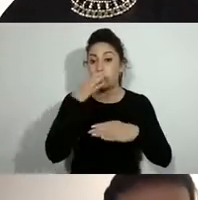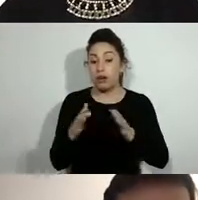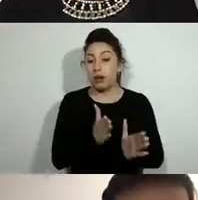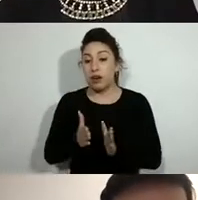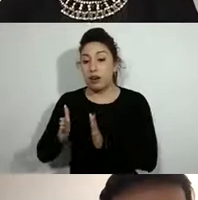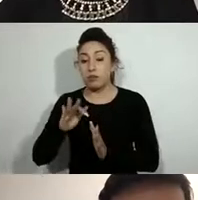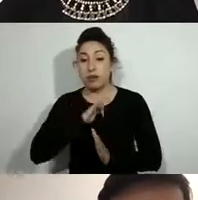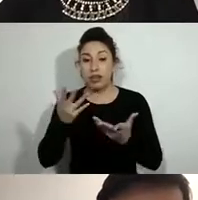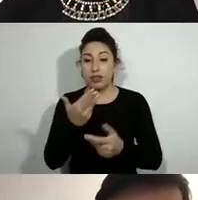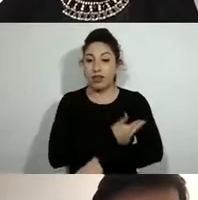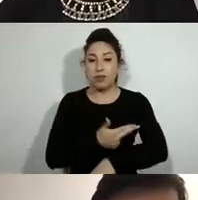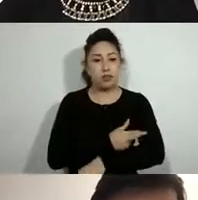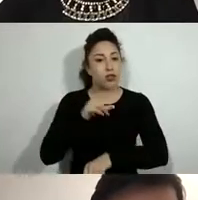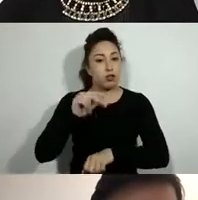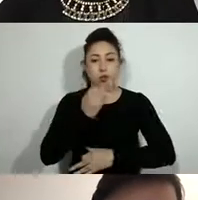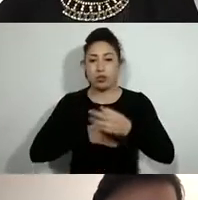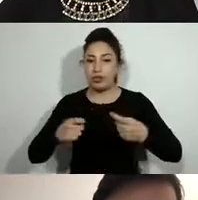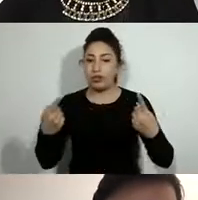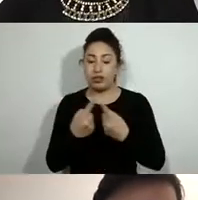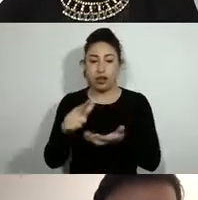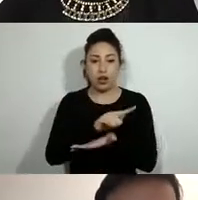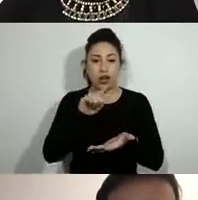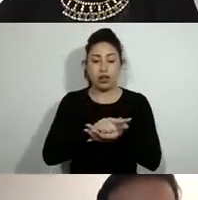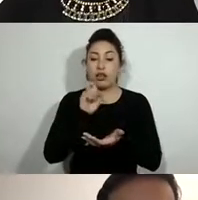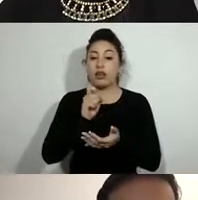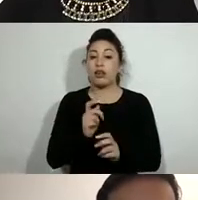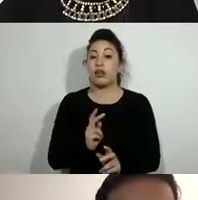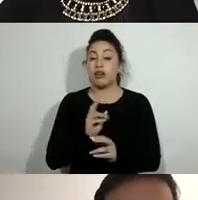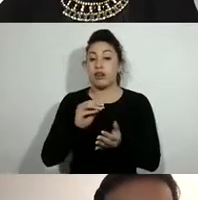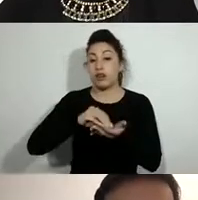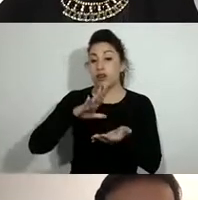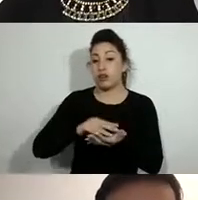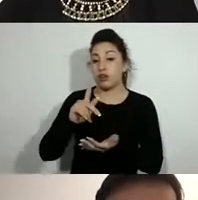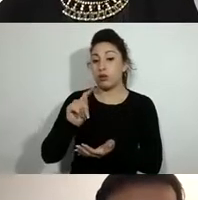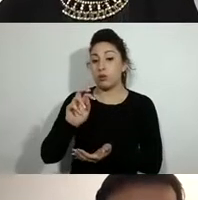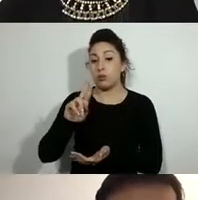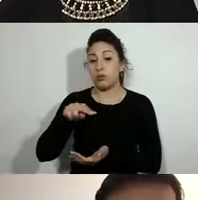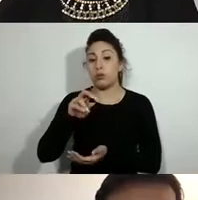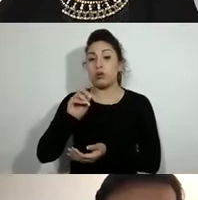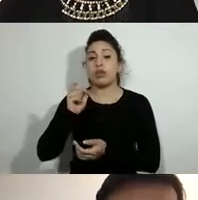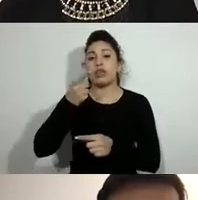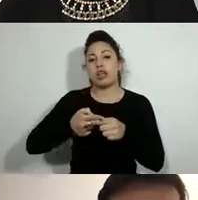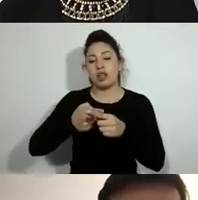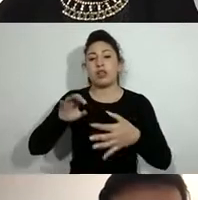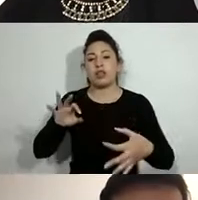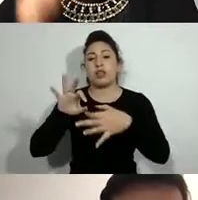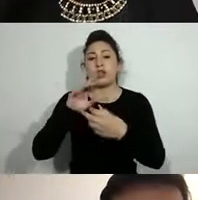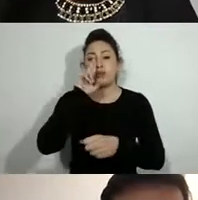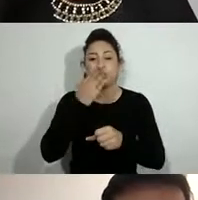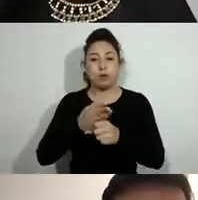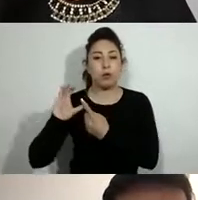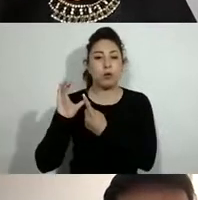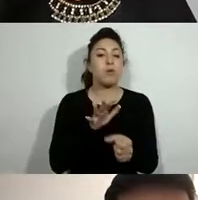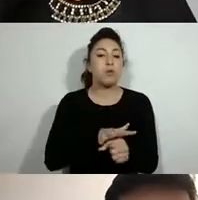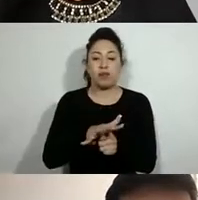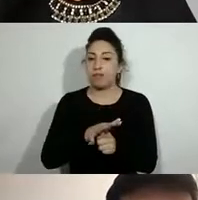ilegal. No se dictó el turno como lo establecen los 3 artículos a los que dio la lectura la Secretaría a petición de un